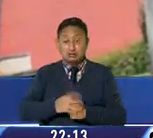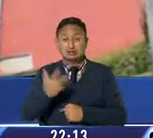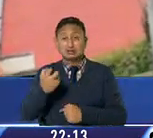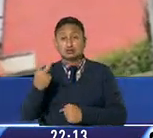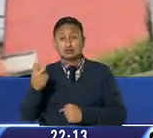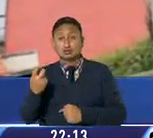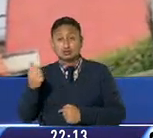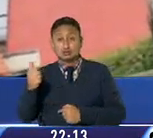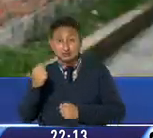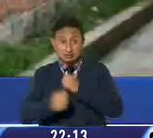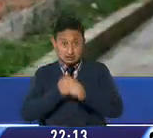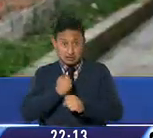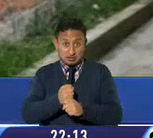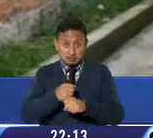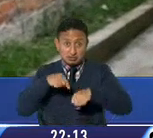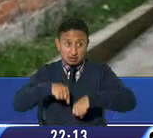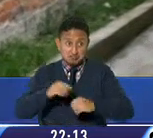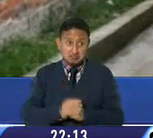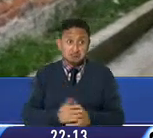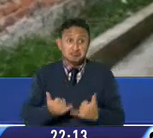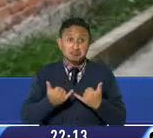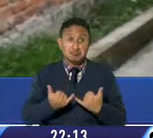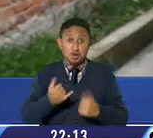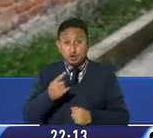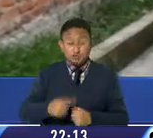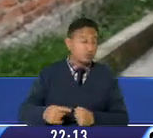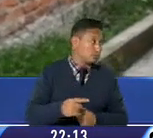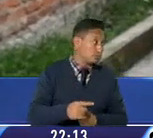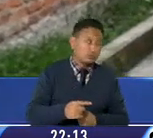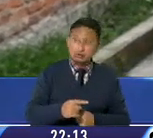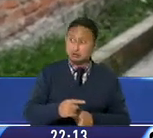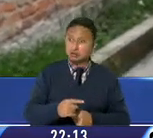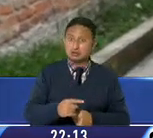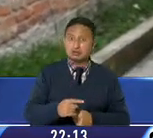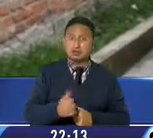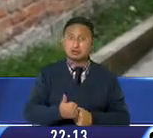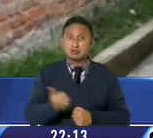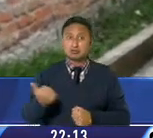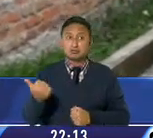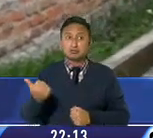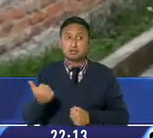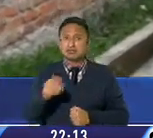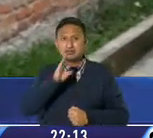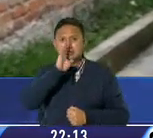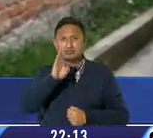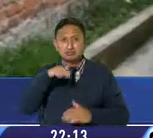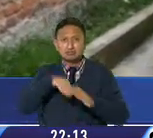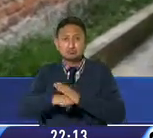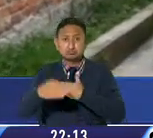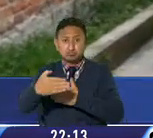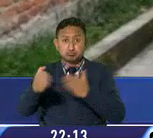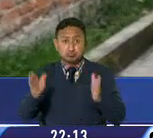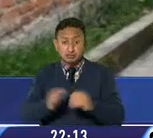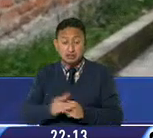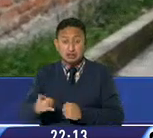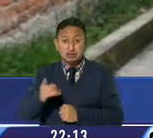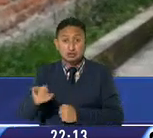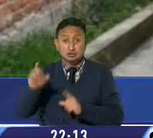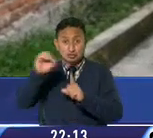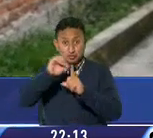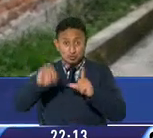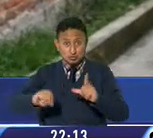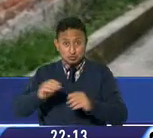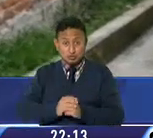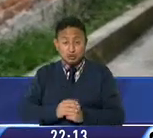10 años. Esta vez fue un solo descuido el que le costó la vida. Generalmente no salía de la habitación. Mientras ellos atendían clases virtuales, Doruk